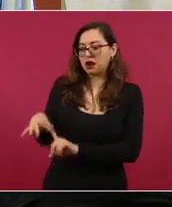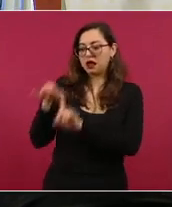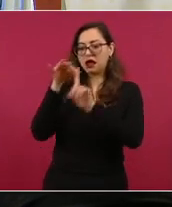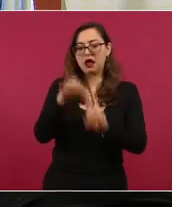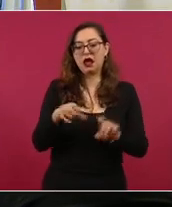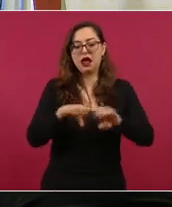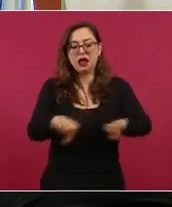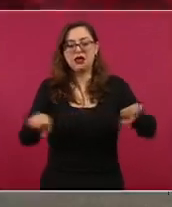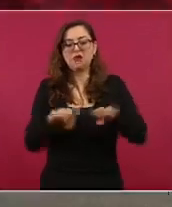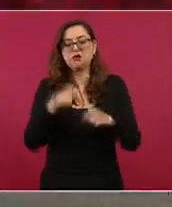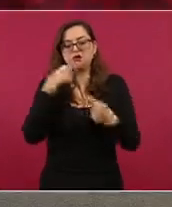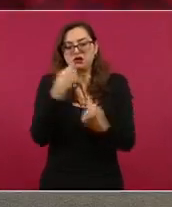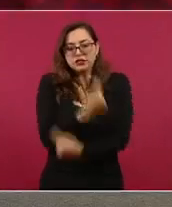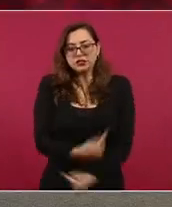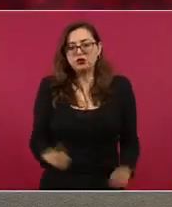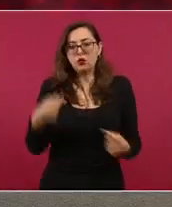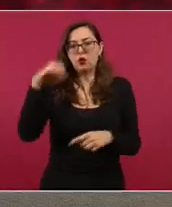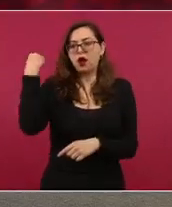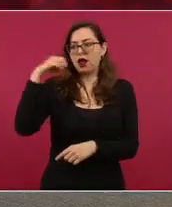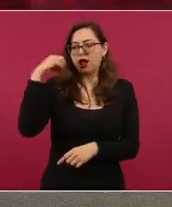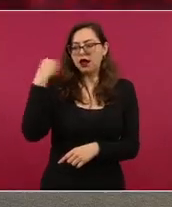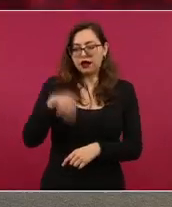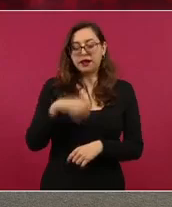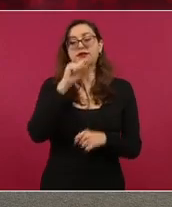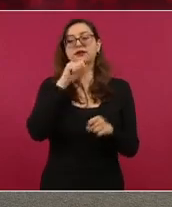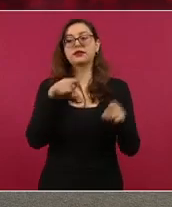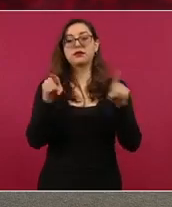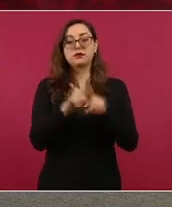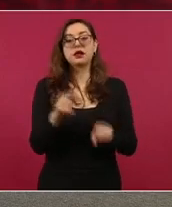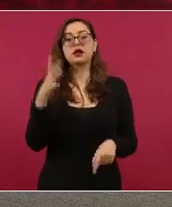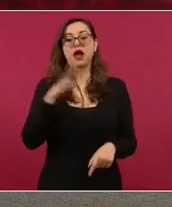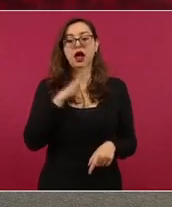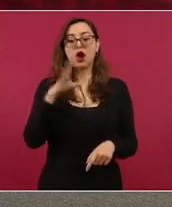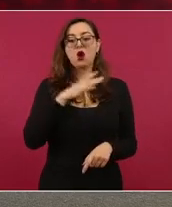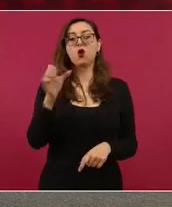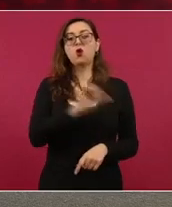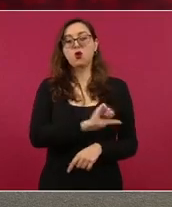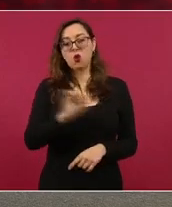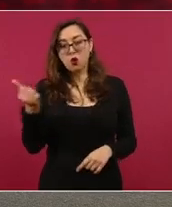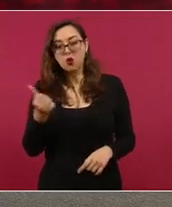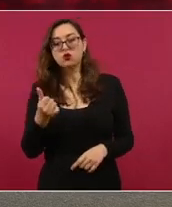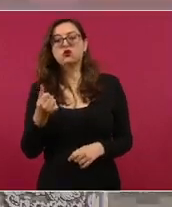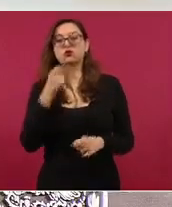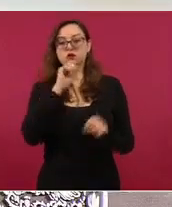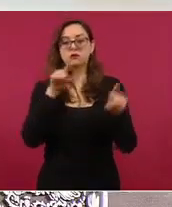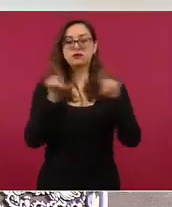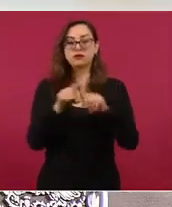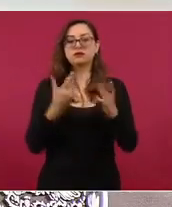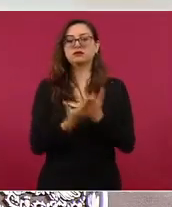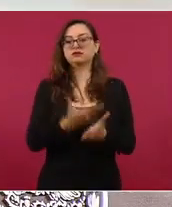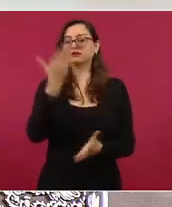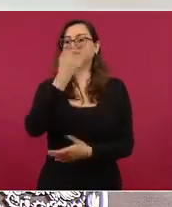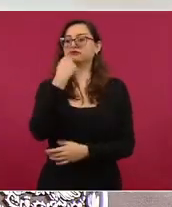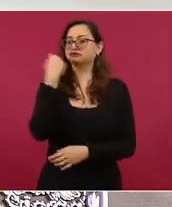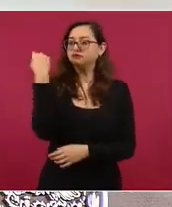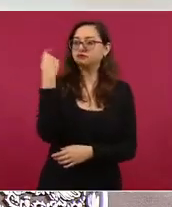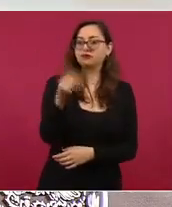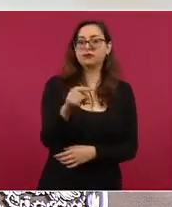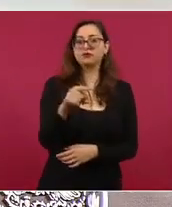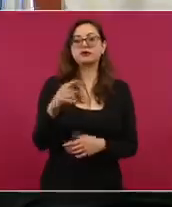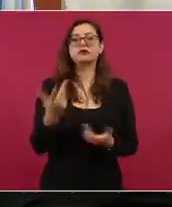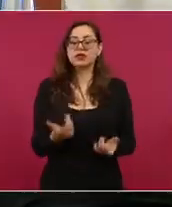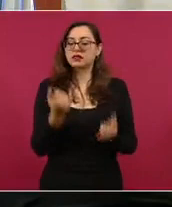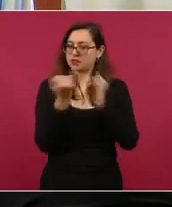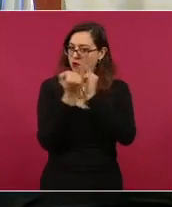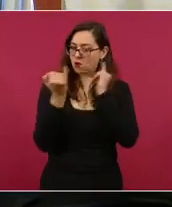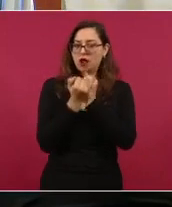Oaxaca. También en este caso hay otro, ya tiene una denuncia penal contra otro promotor que le cobró